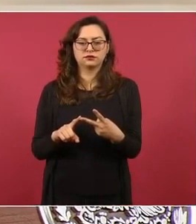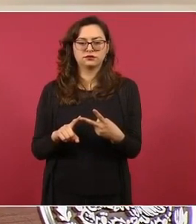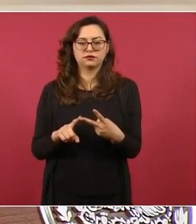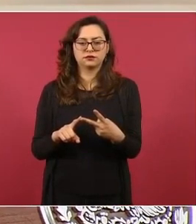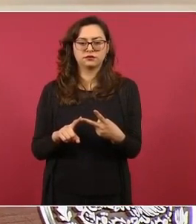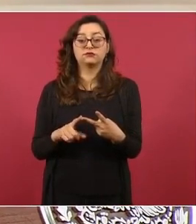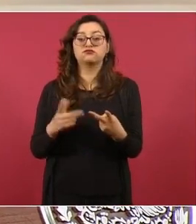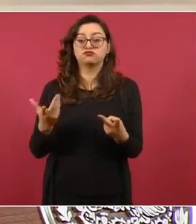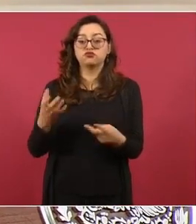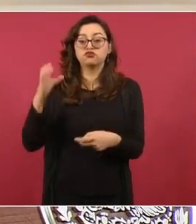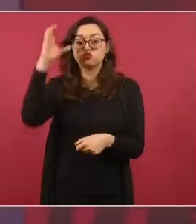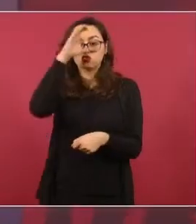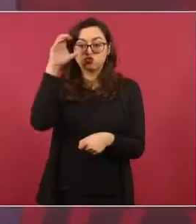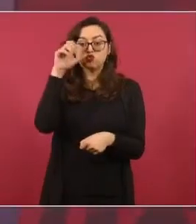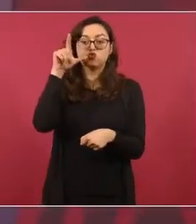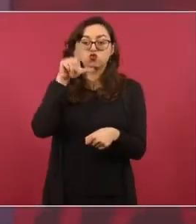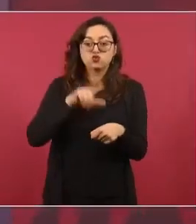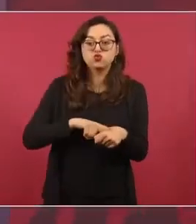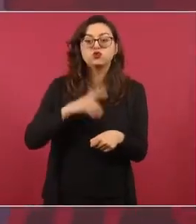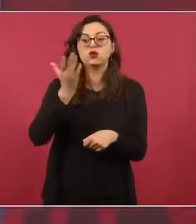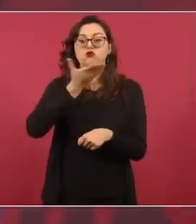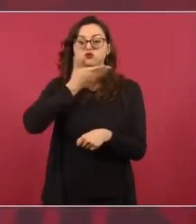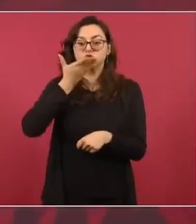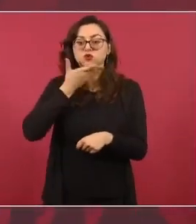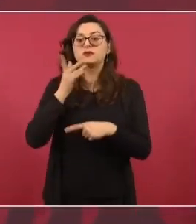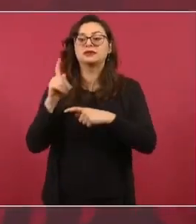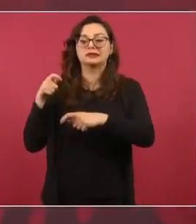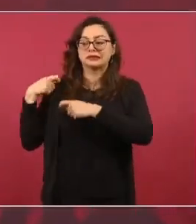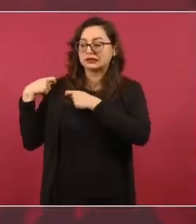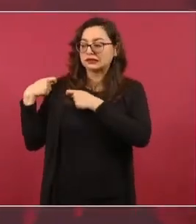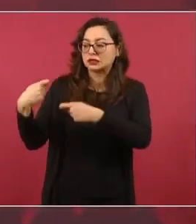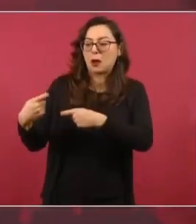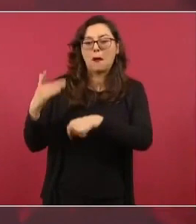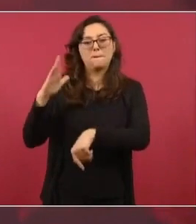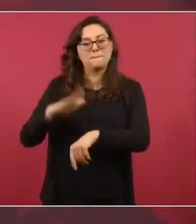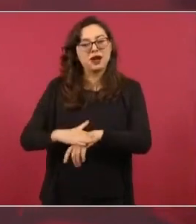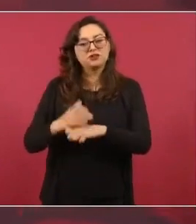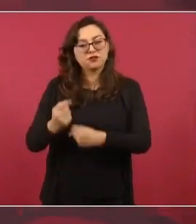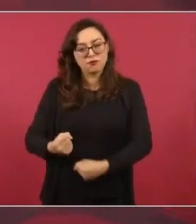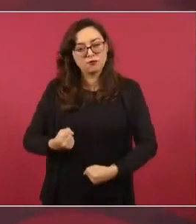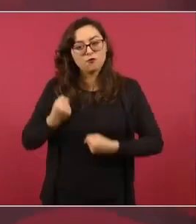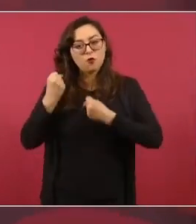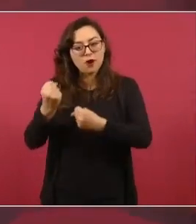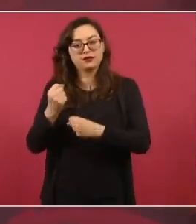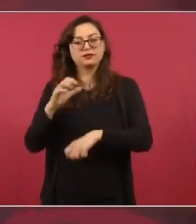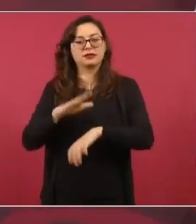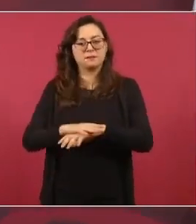nuestras costumbres, nuestras tradiciones, para que